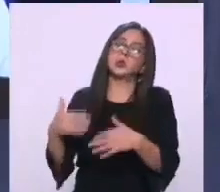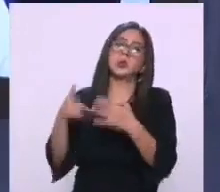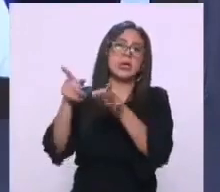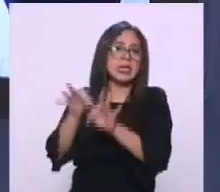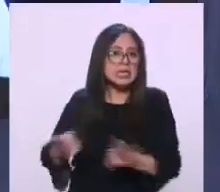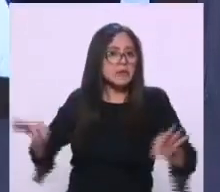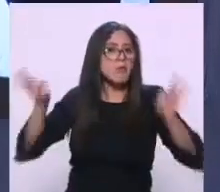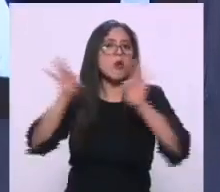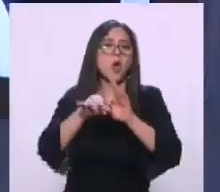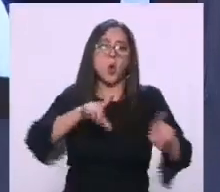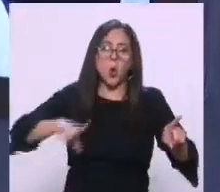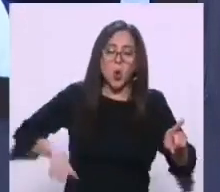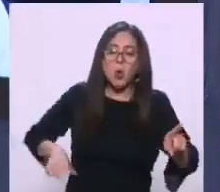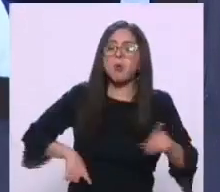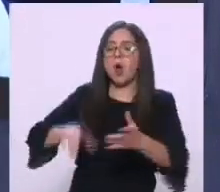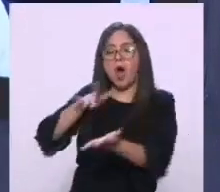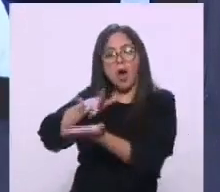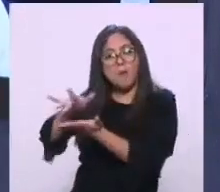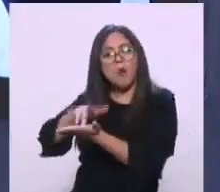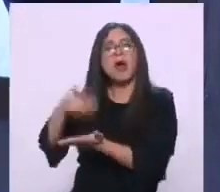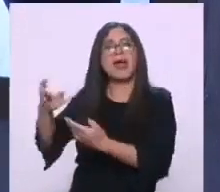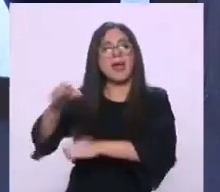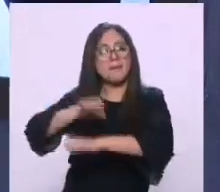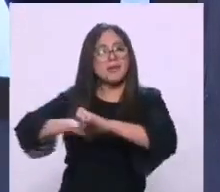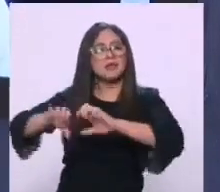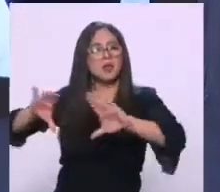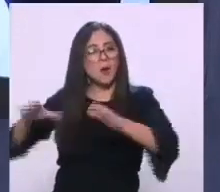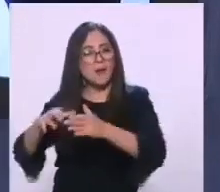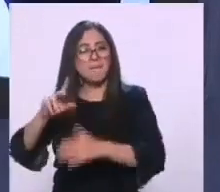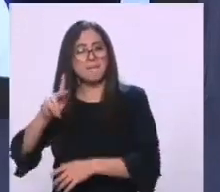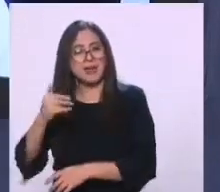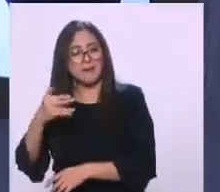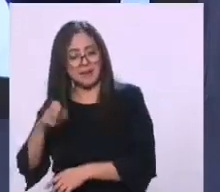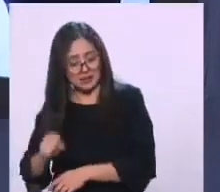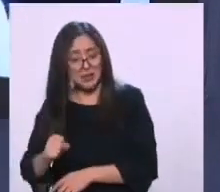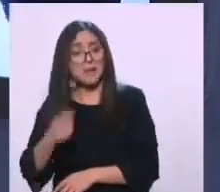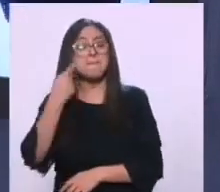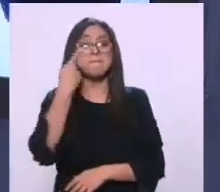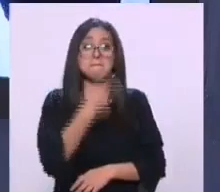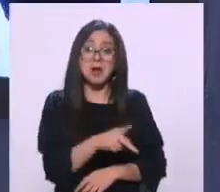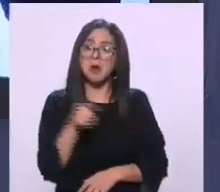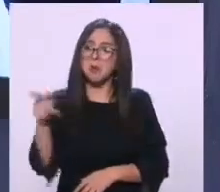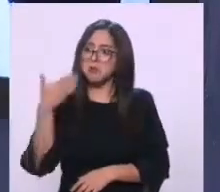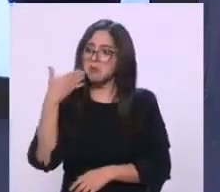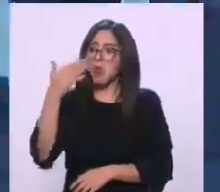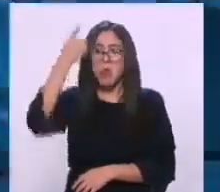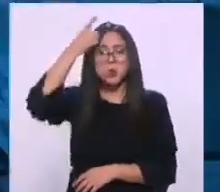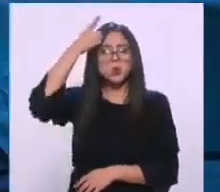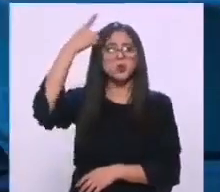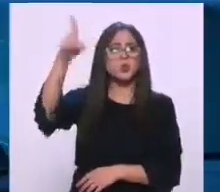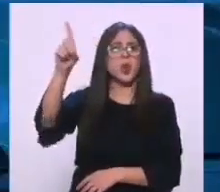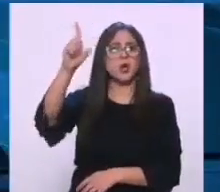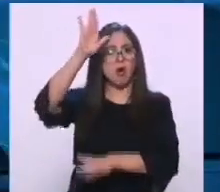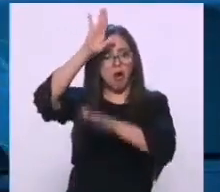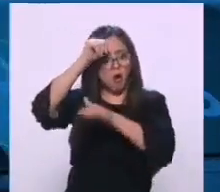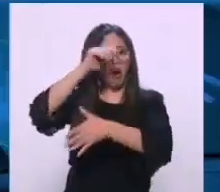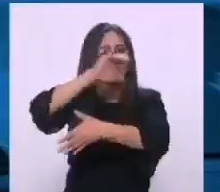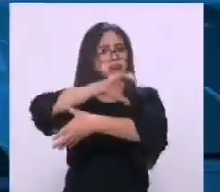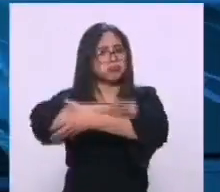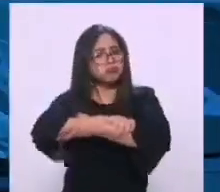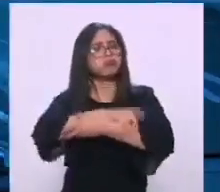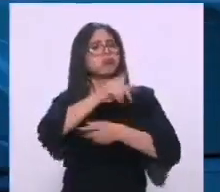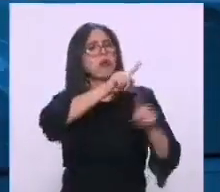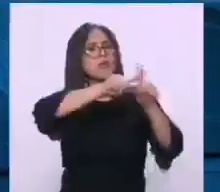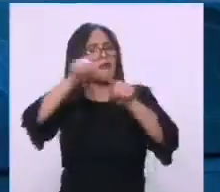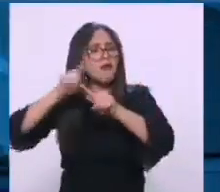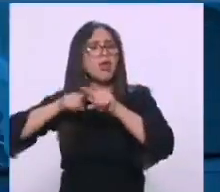este rescate. Llama la atención la solidaridad que han tenido los dueños de estas pymes con sus propios empleados, en donde han